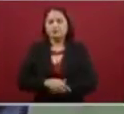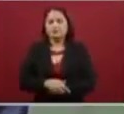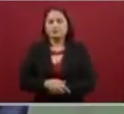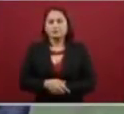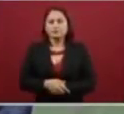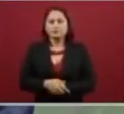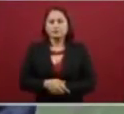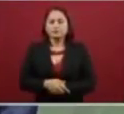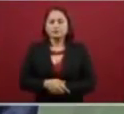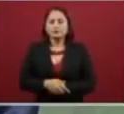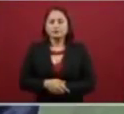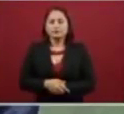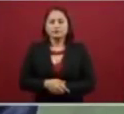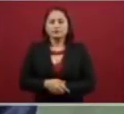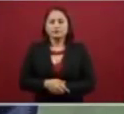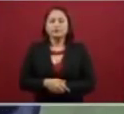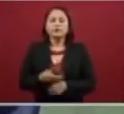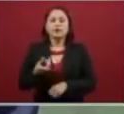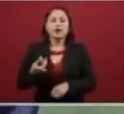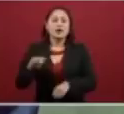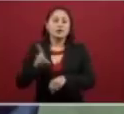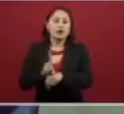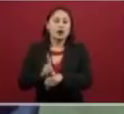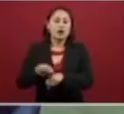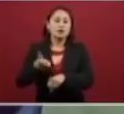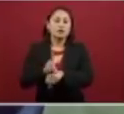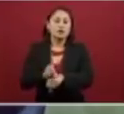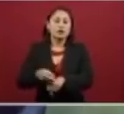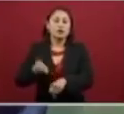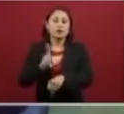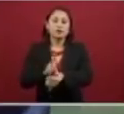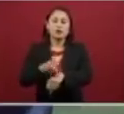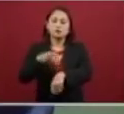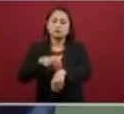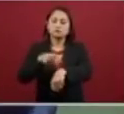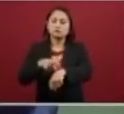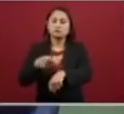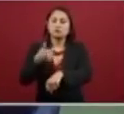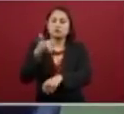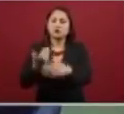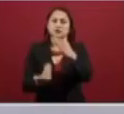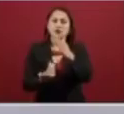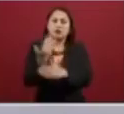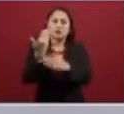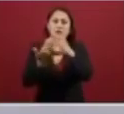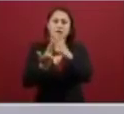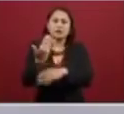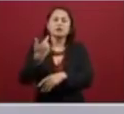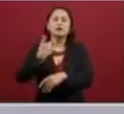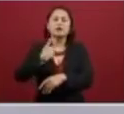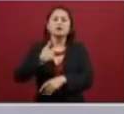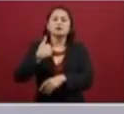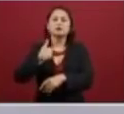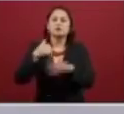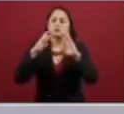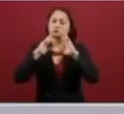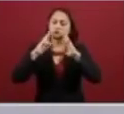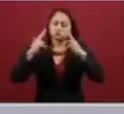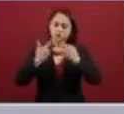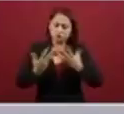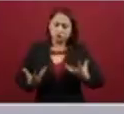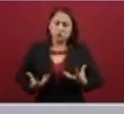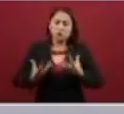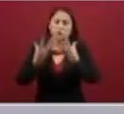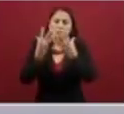Todos los días, desde las 6 de la mañana, presido la reunión del Gabinete